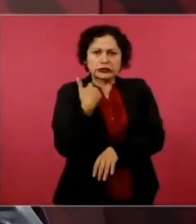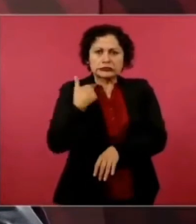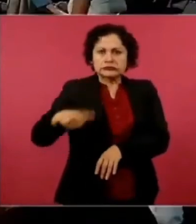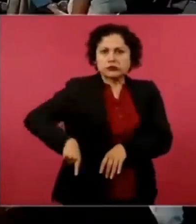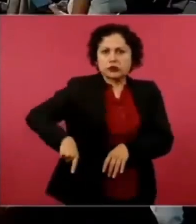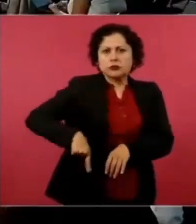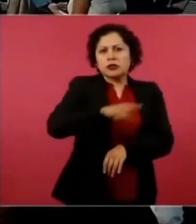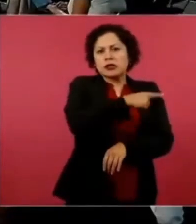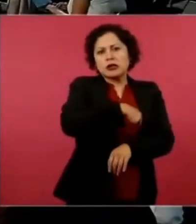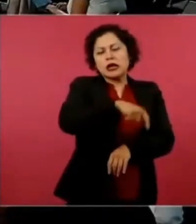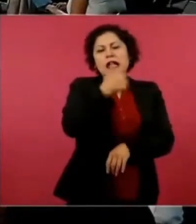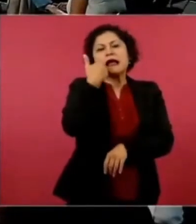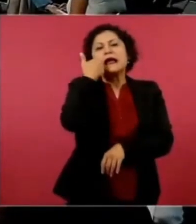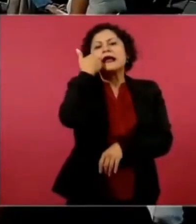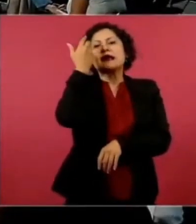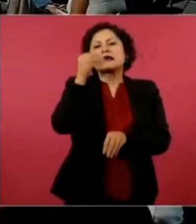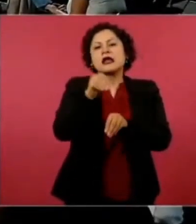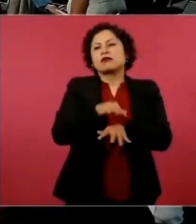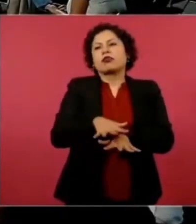Lo intentaron.